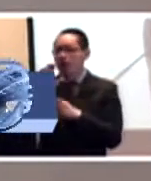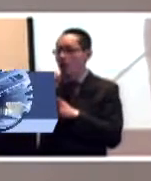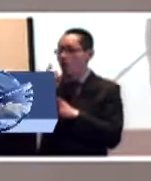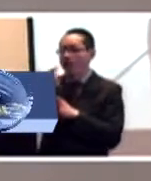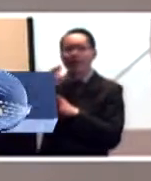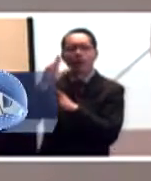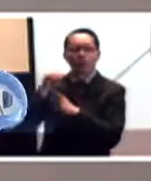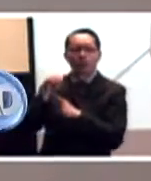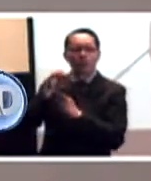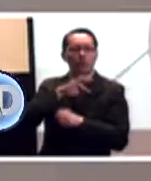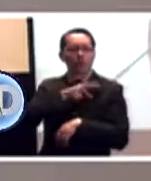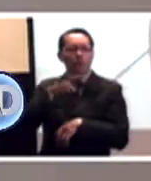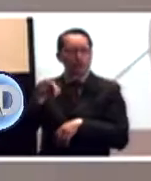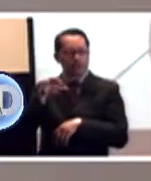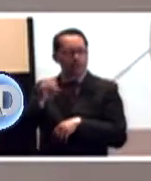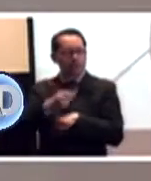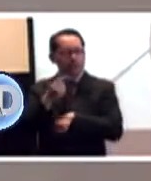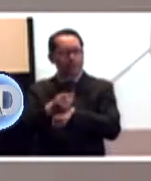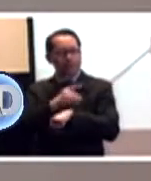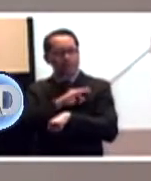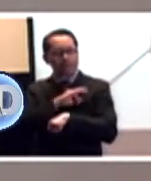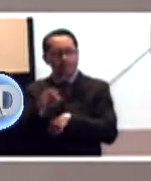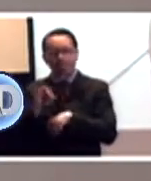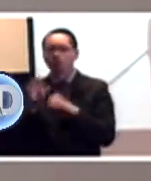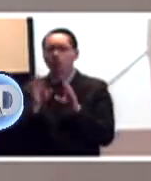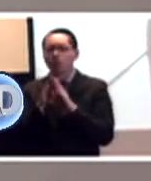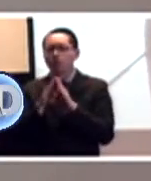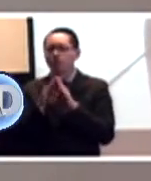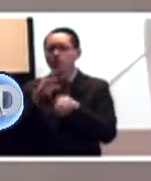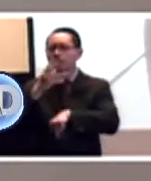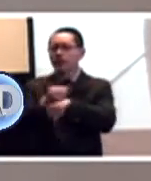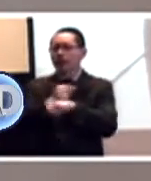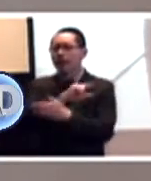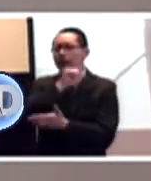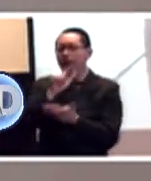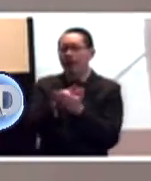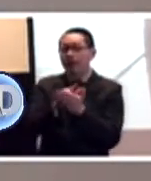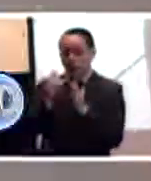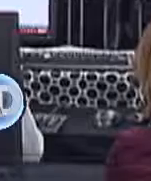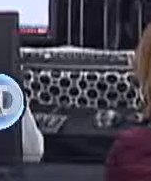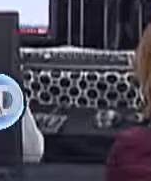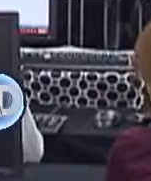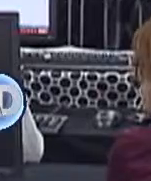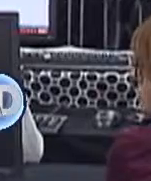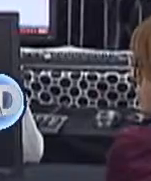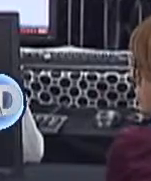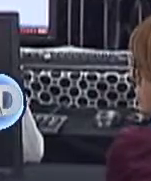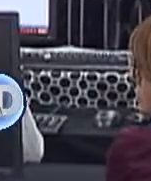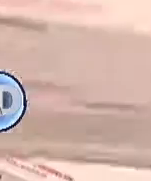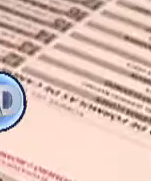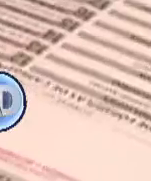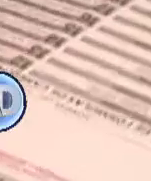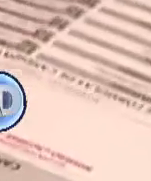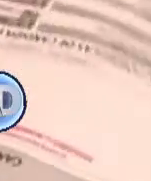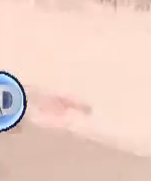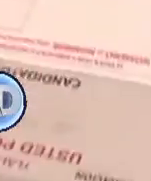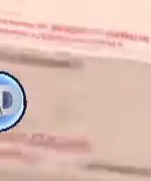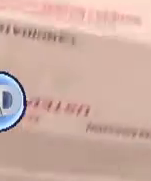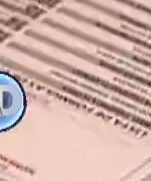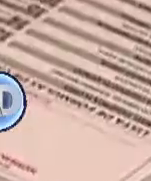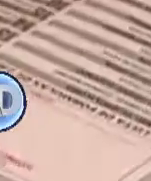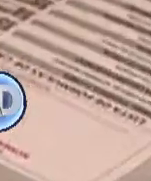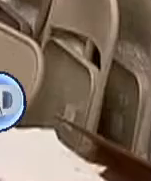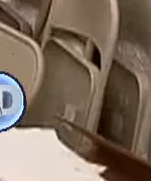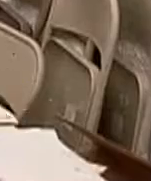de emitir jurisprudencia hayan resuelto que una ley es inconstitucional sin embargo señaló que en materia